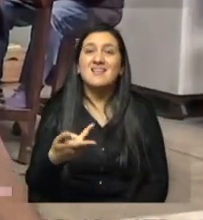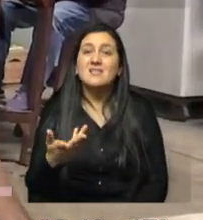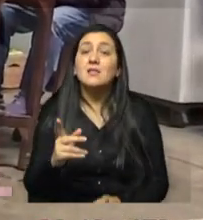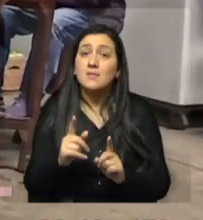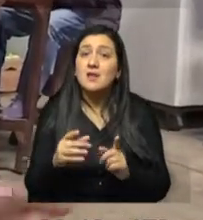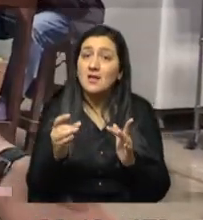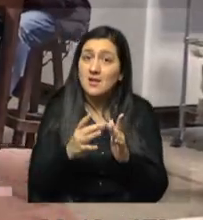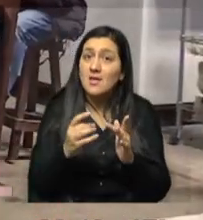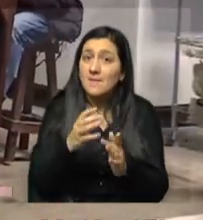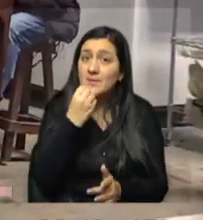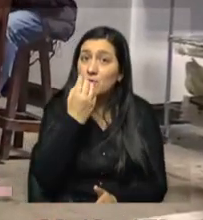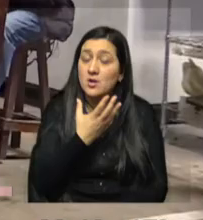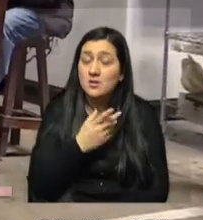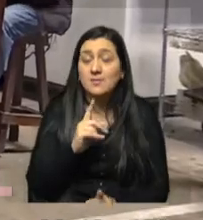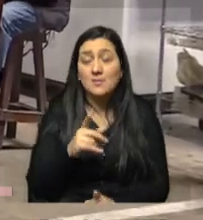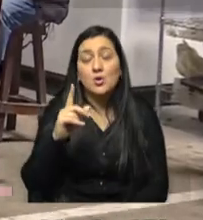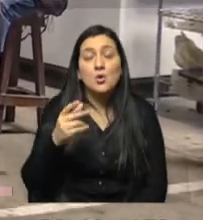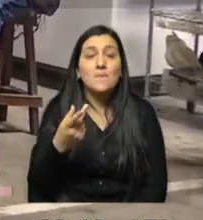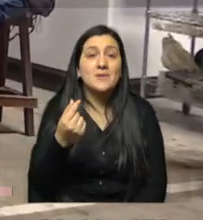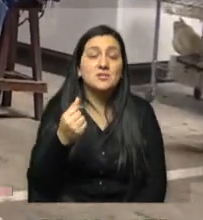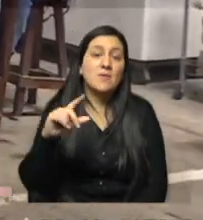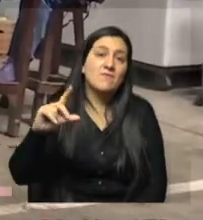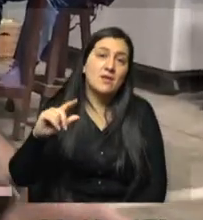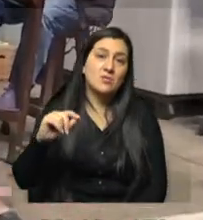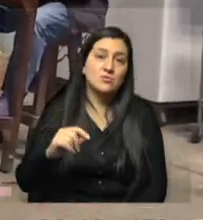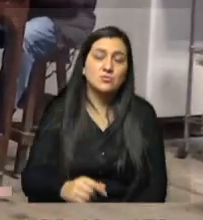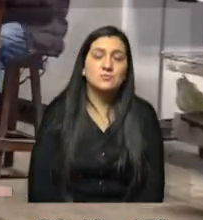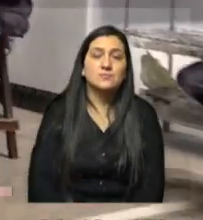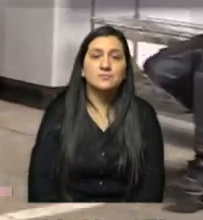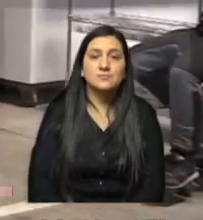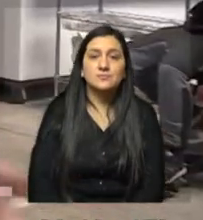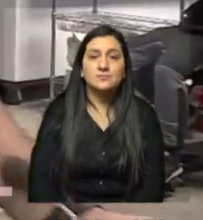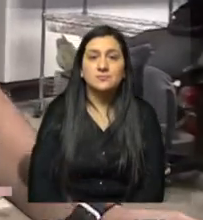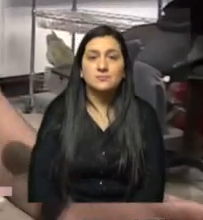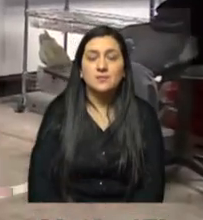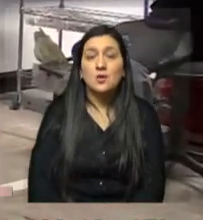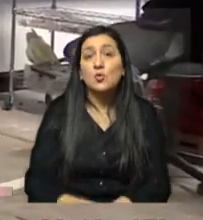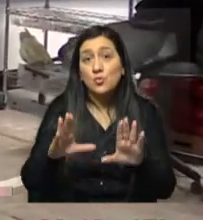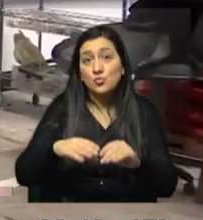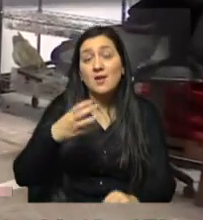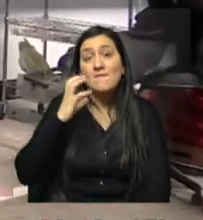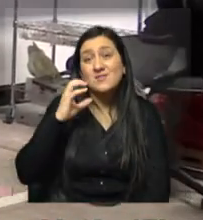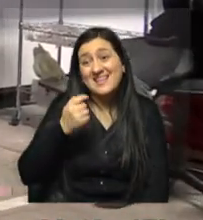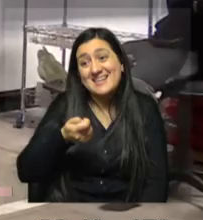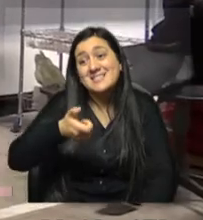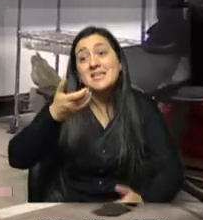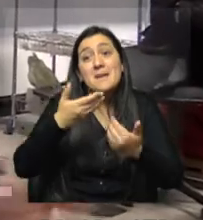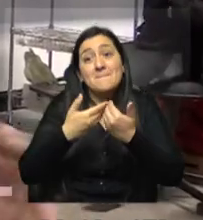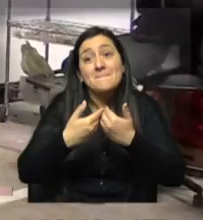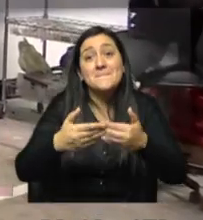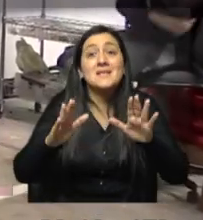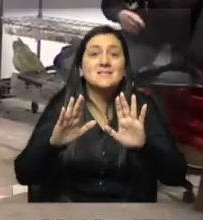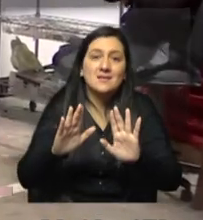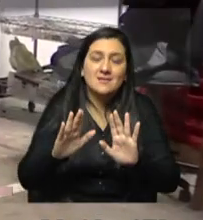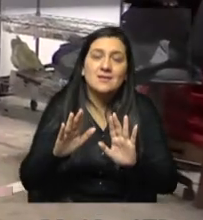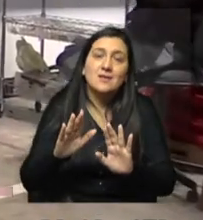calidad seguramente también, y por ende los precios también vamos a tener precios bastante más accesibles, que como todas las frutas que recién arrancan la